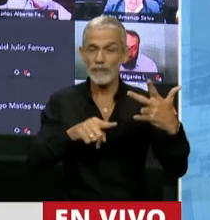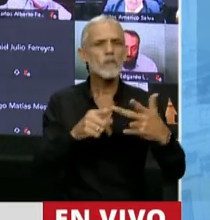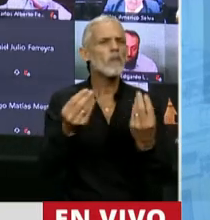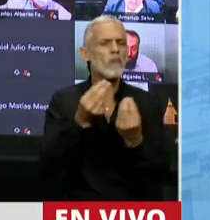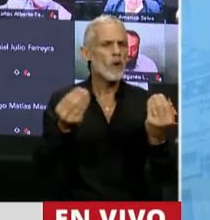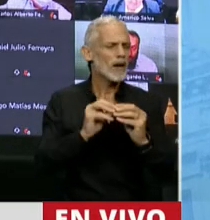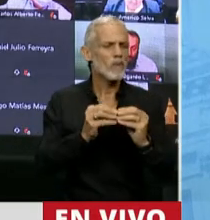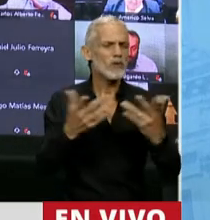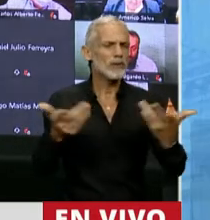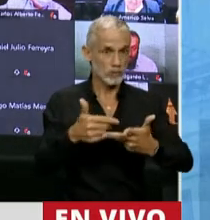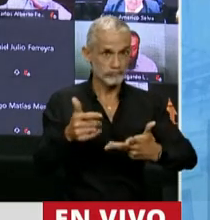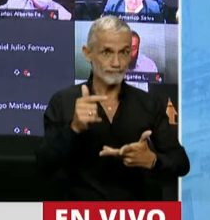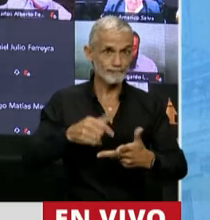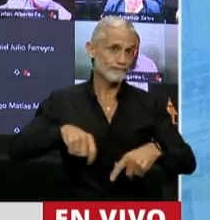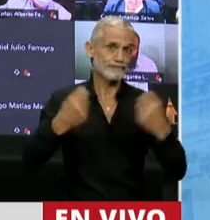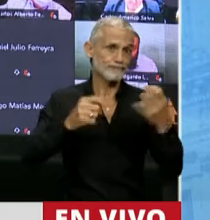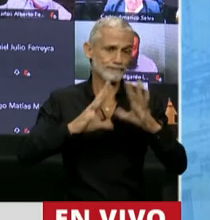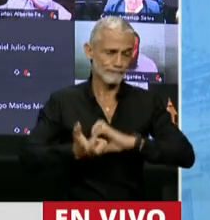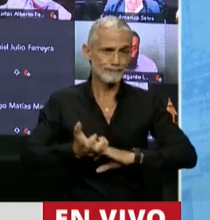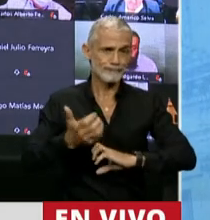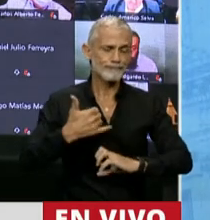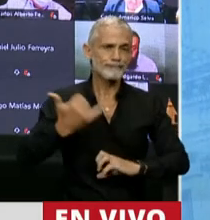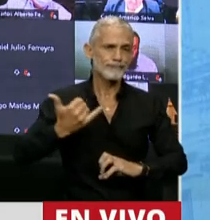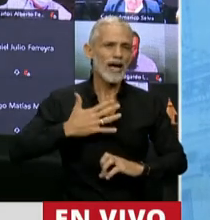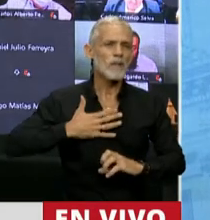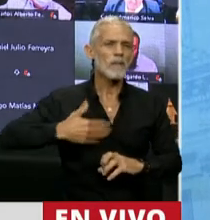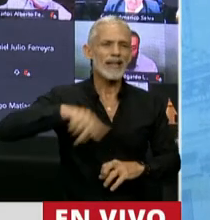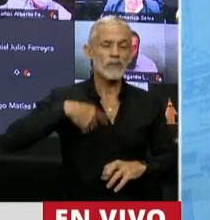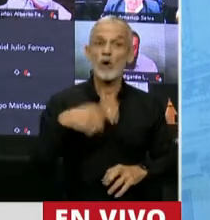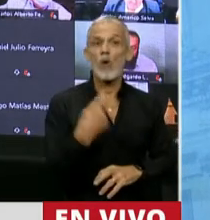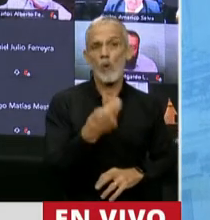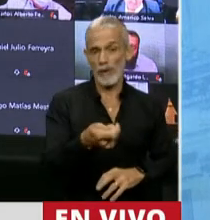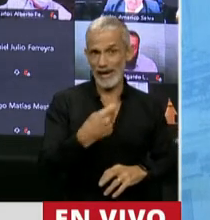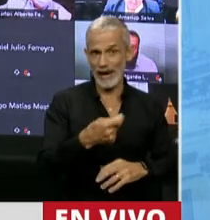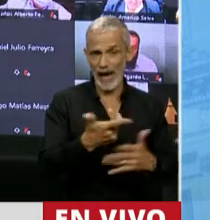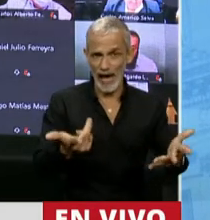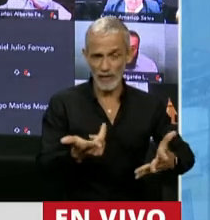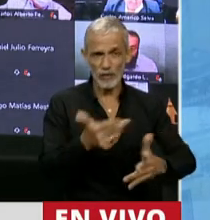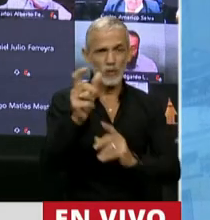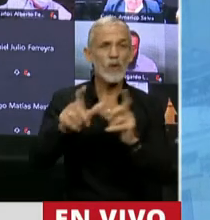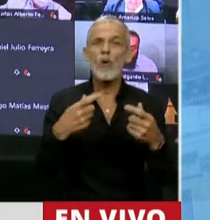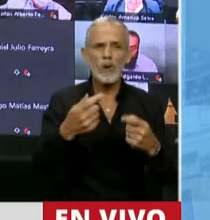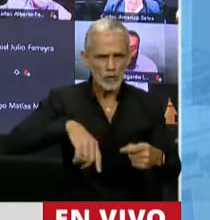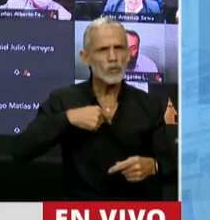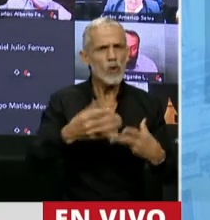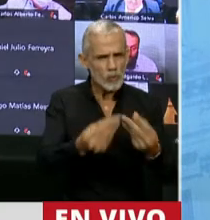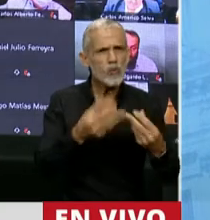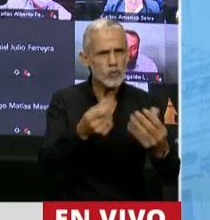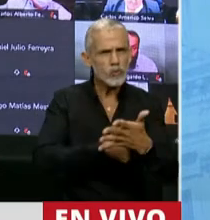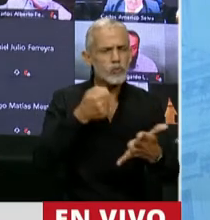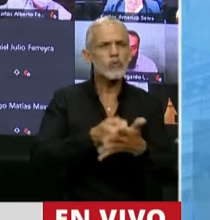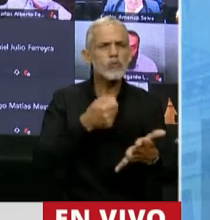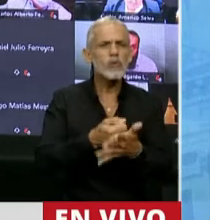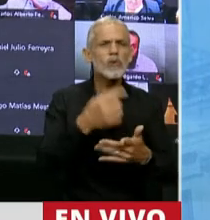motivo? El grave perjuicio patrimonial que se le produce a nuestros jubilados y a quienes venimos defendiendo sus derechos